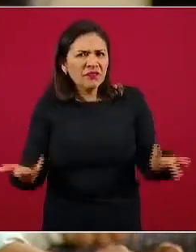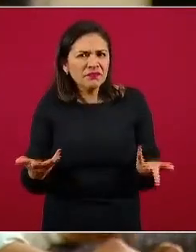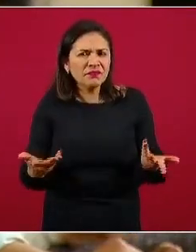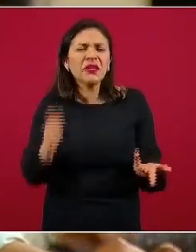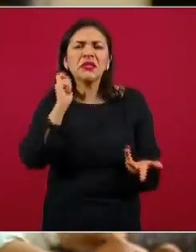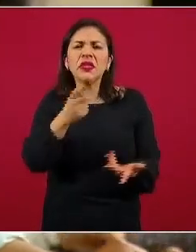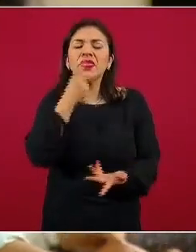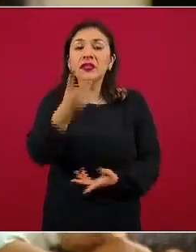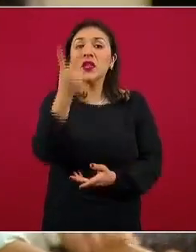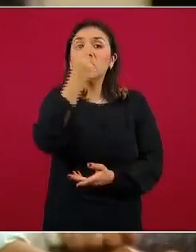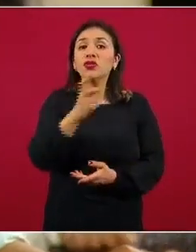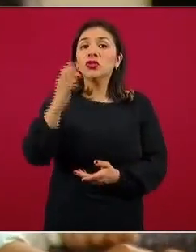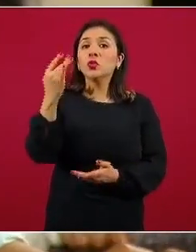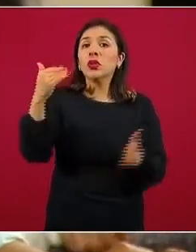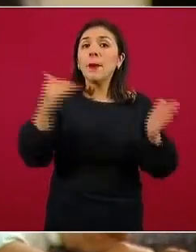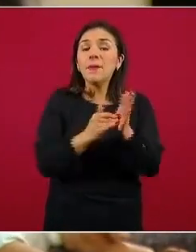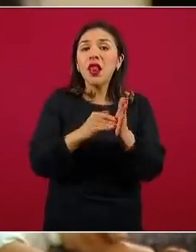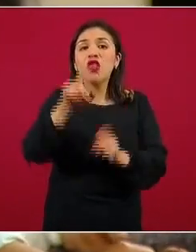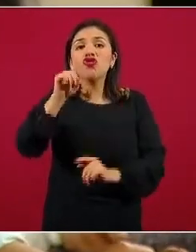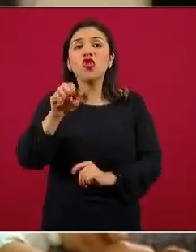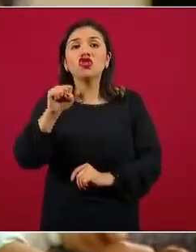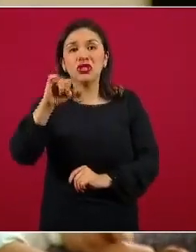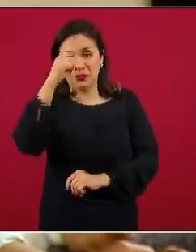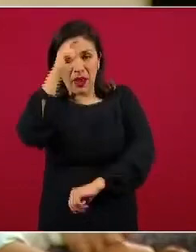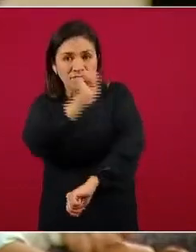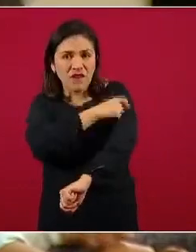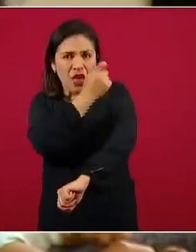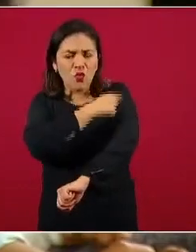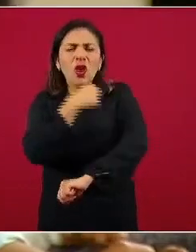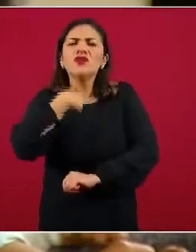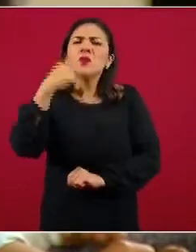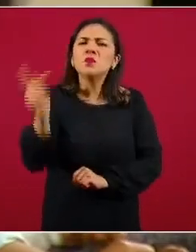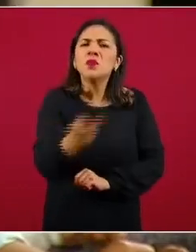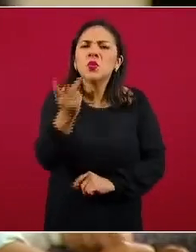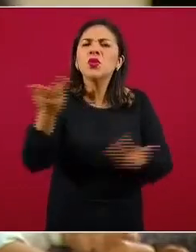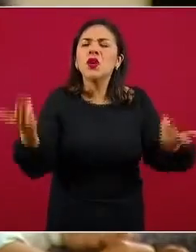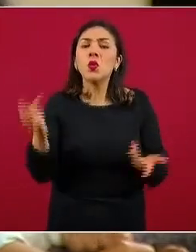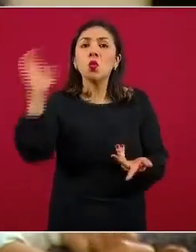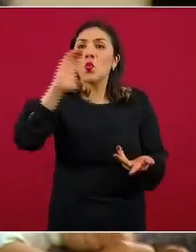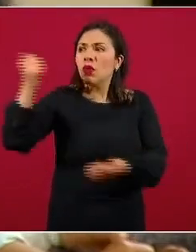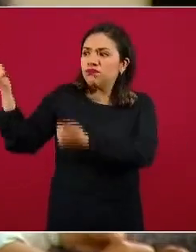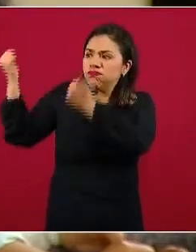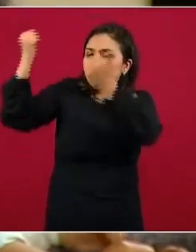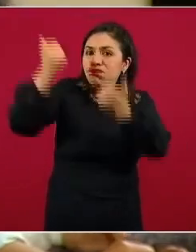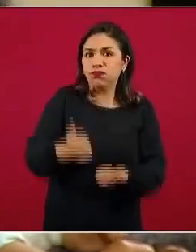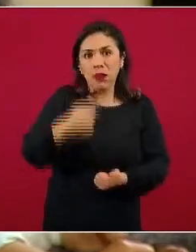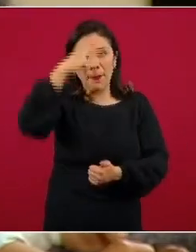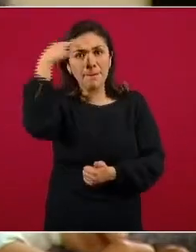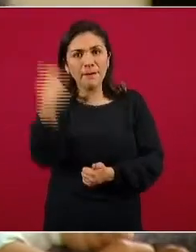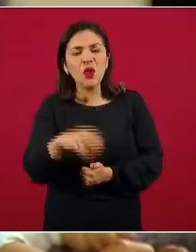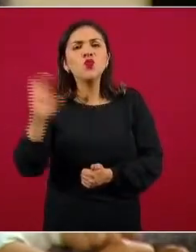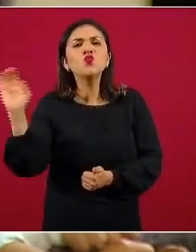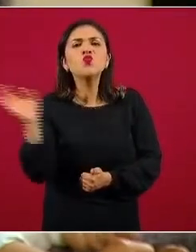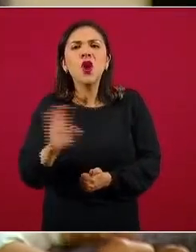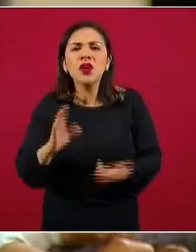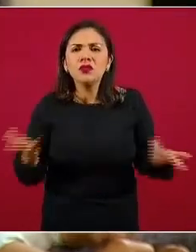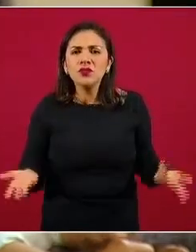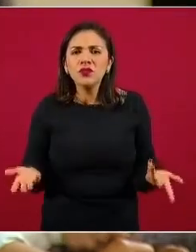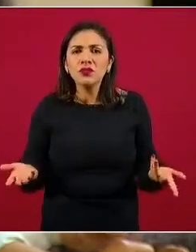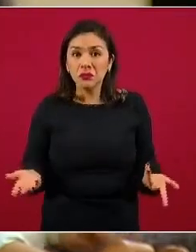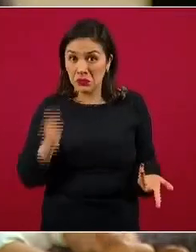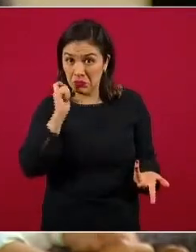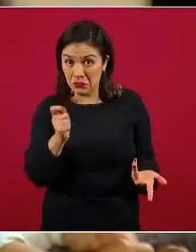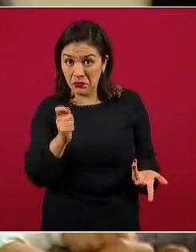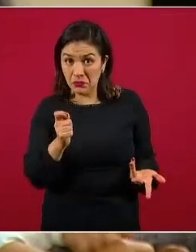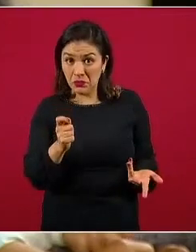de 250,000 dosis. Preguntarle cuándo llegarían estas dosis a México y, por supuesto,